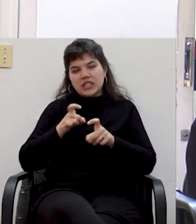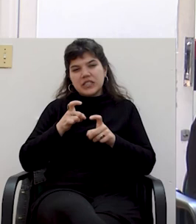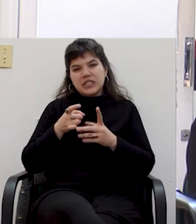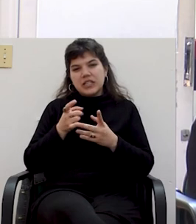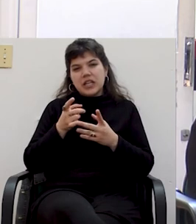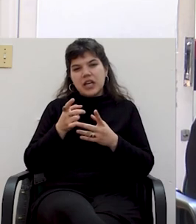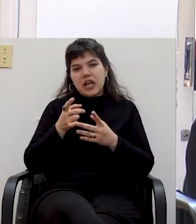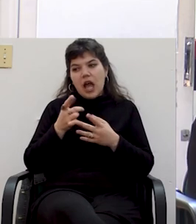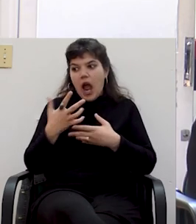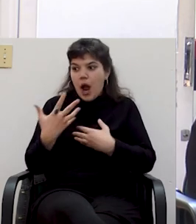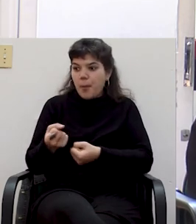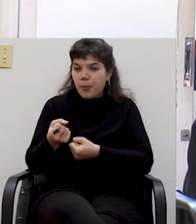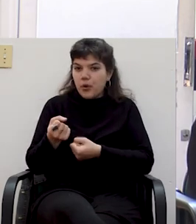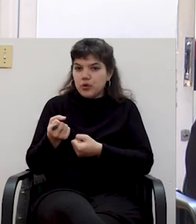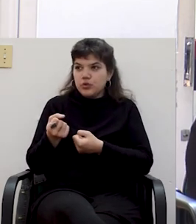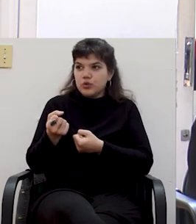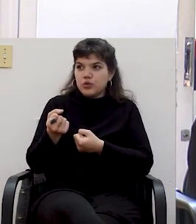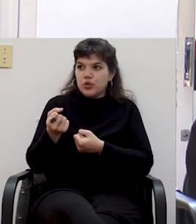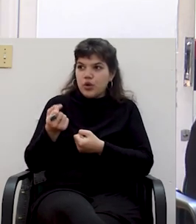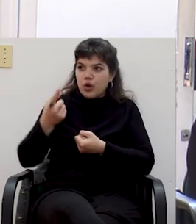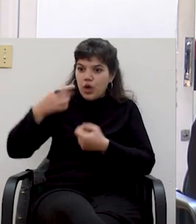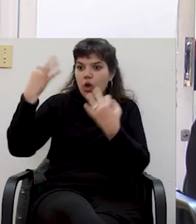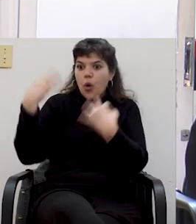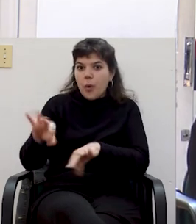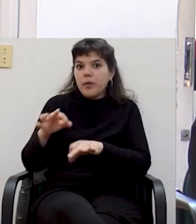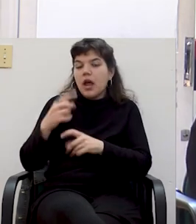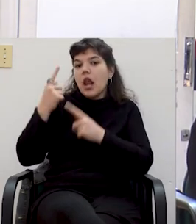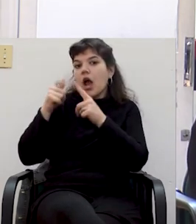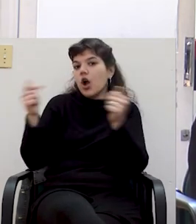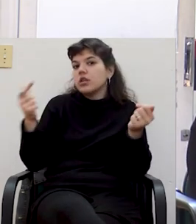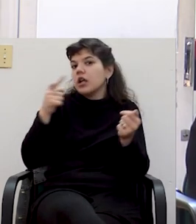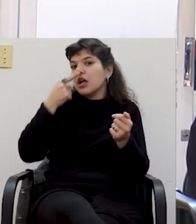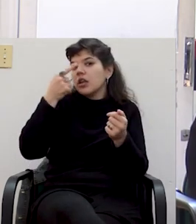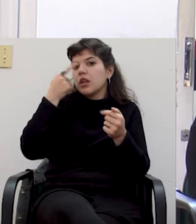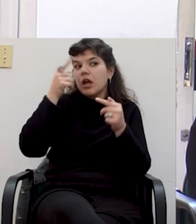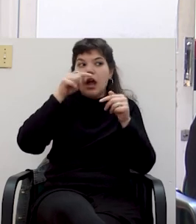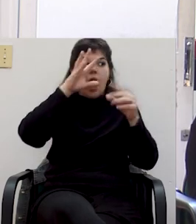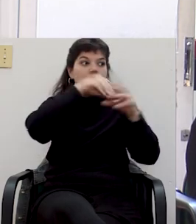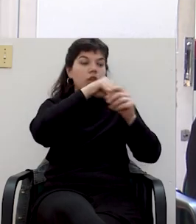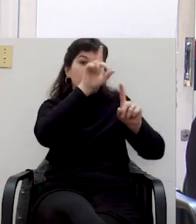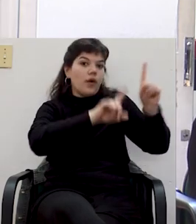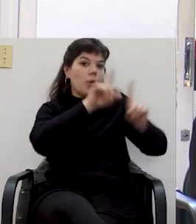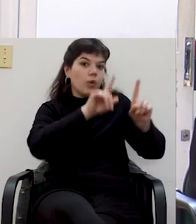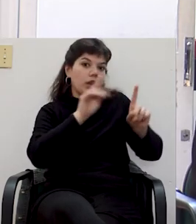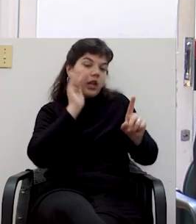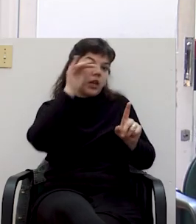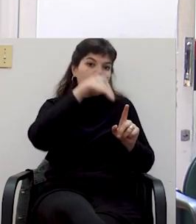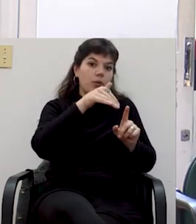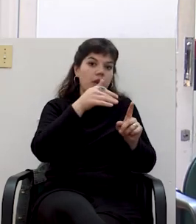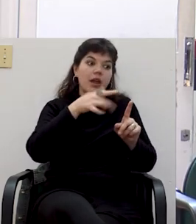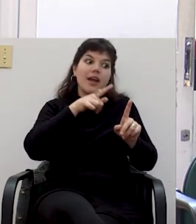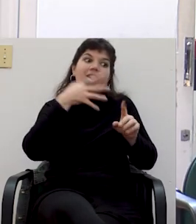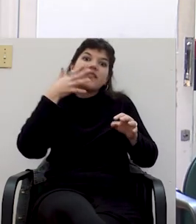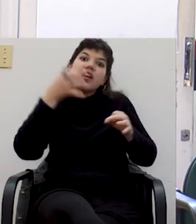necesariamente contribuye con el cumplimiento de los intereses que en este caso la UDELAR tiene, sino que contribuye